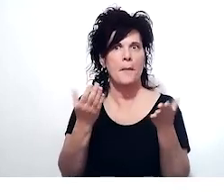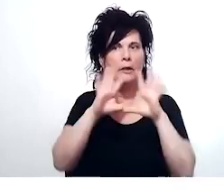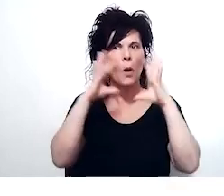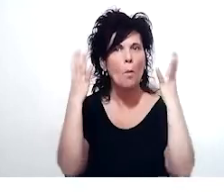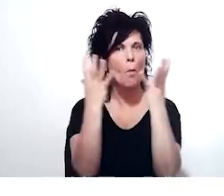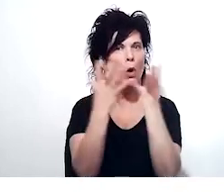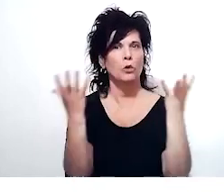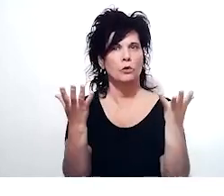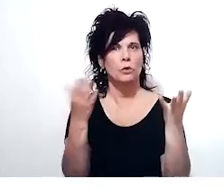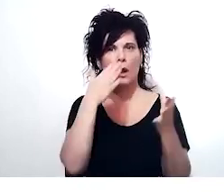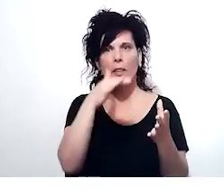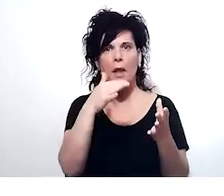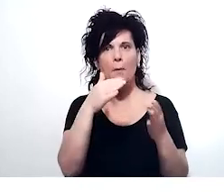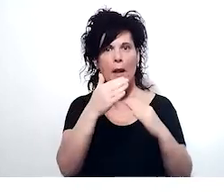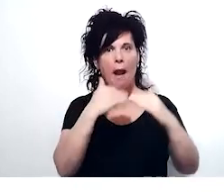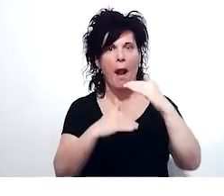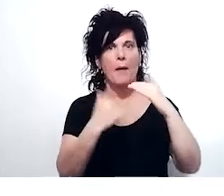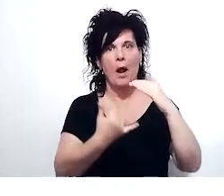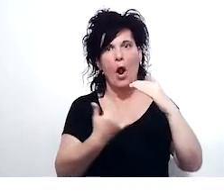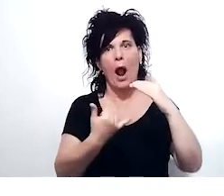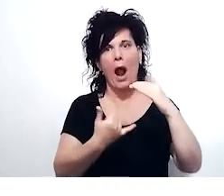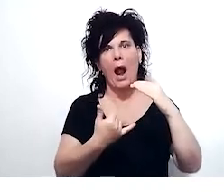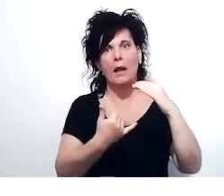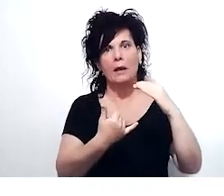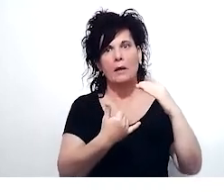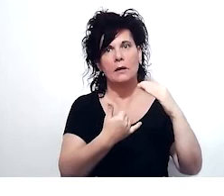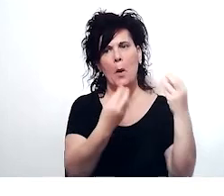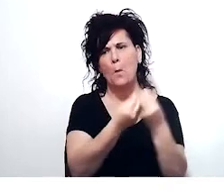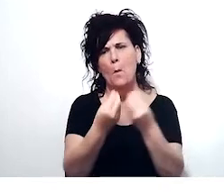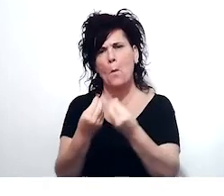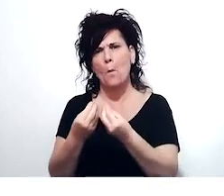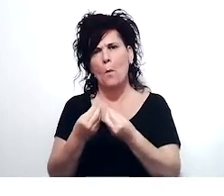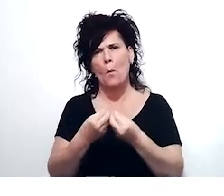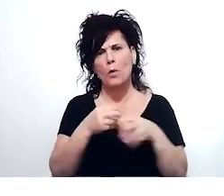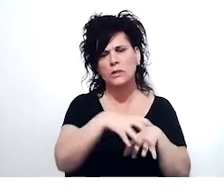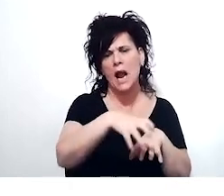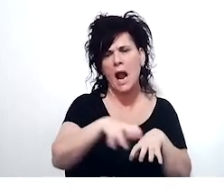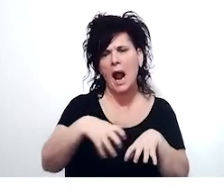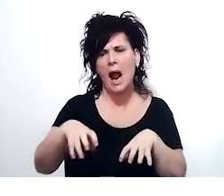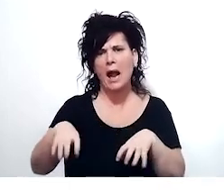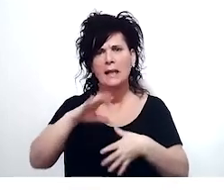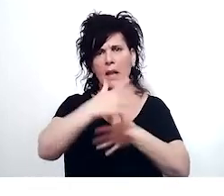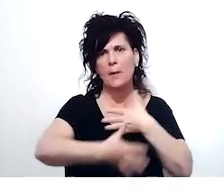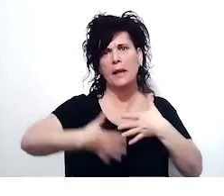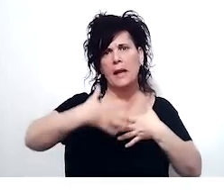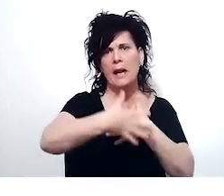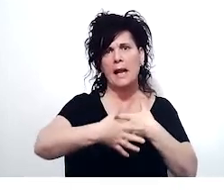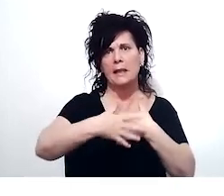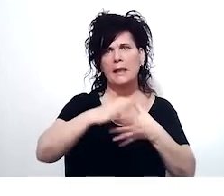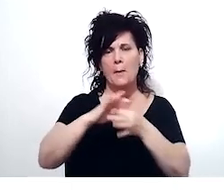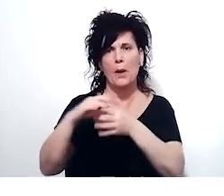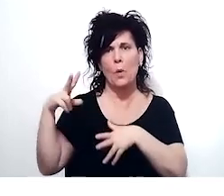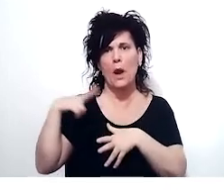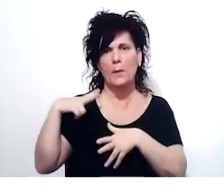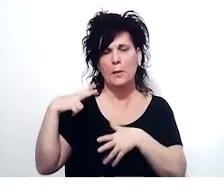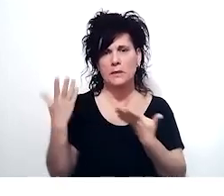en todo el mundo. Y después aquí abajo tengo algunas de muchas agencias de privacidad de América Latina. Tengo la Agencia de